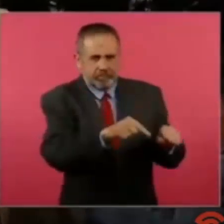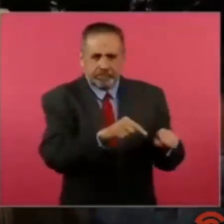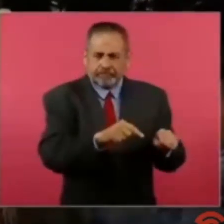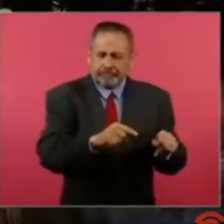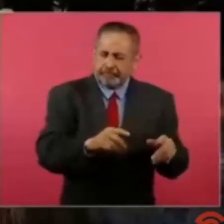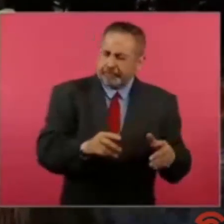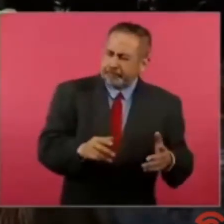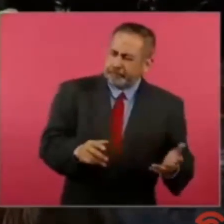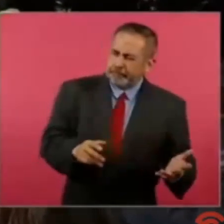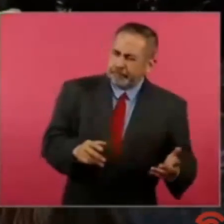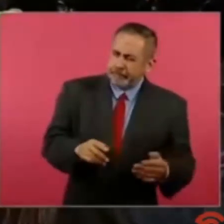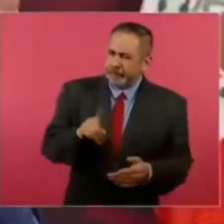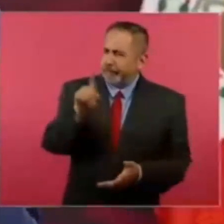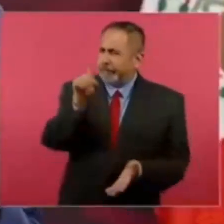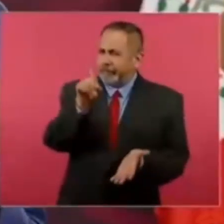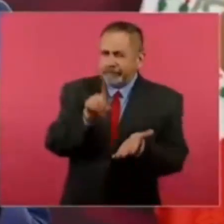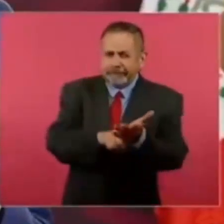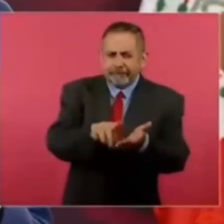Por